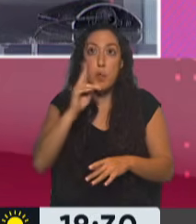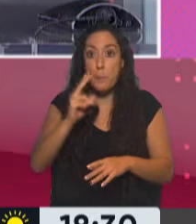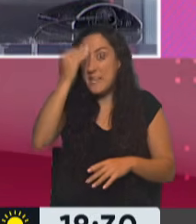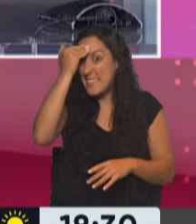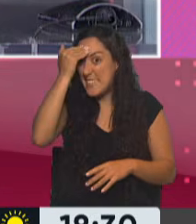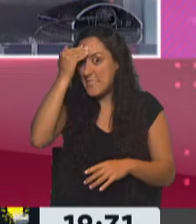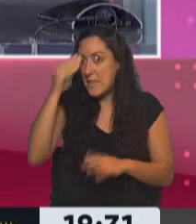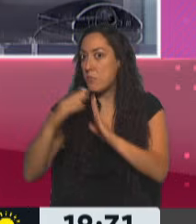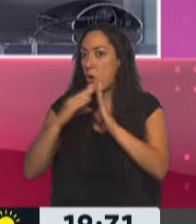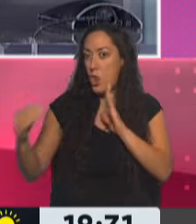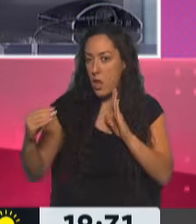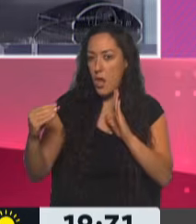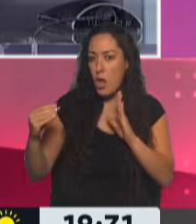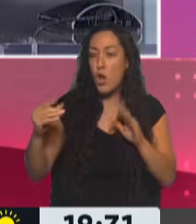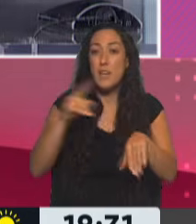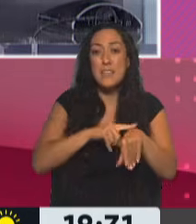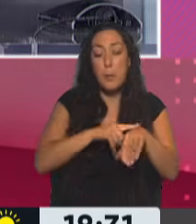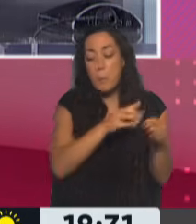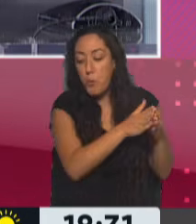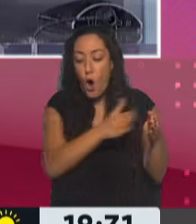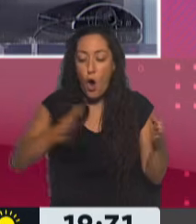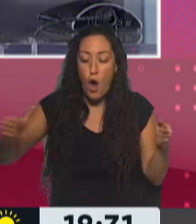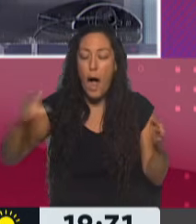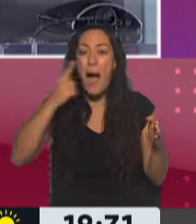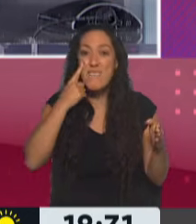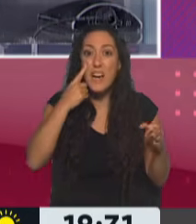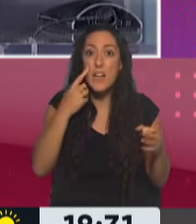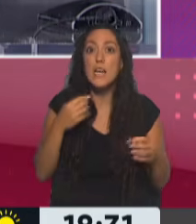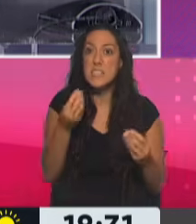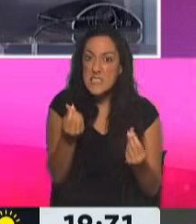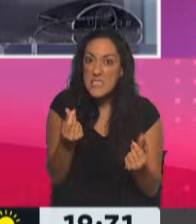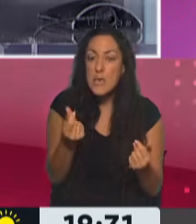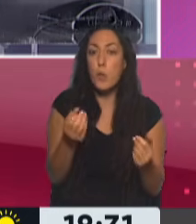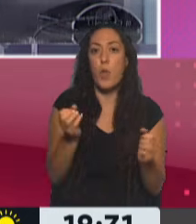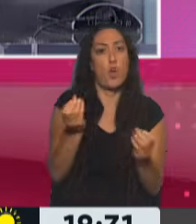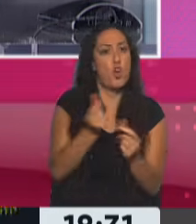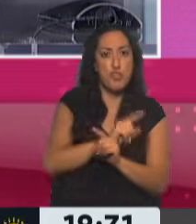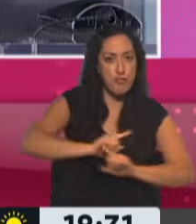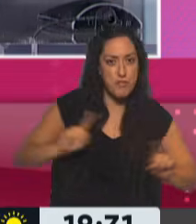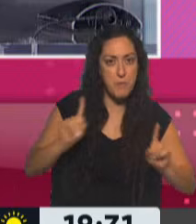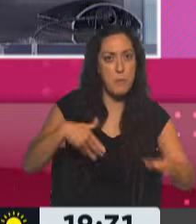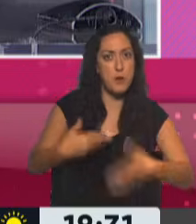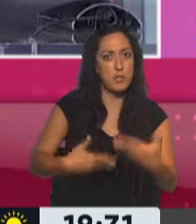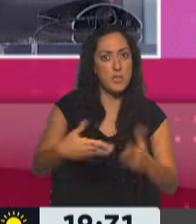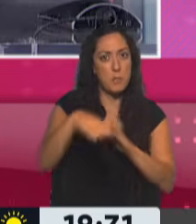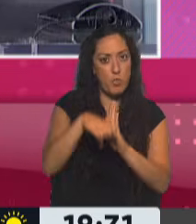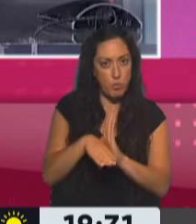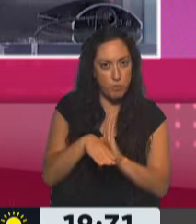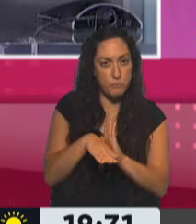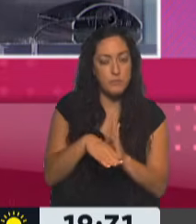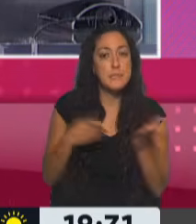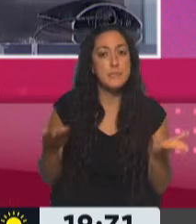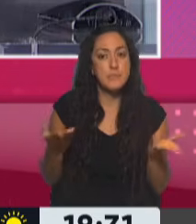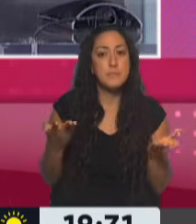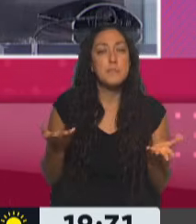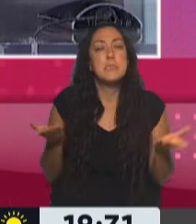tenés una temporalidad que te permite medir la efectividad de la aplicación de estos procedimientos. Y te diría que la efectividad